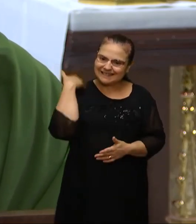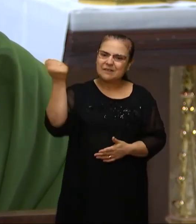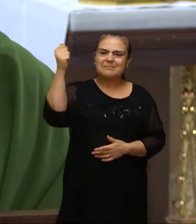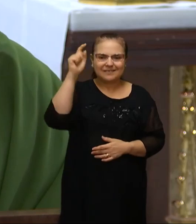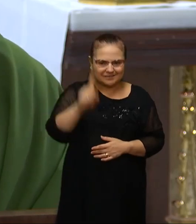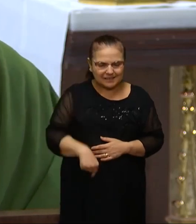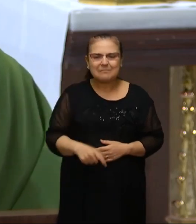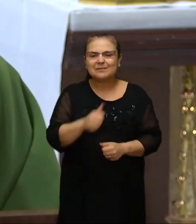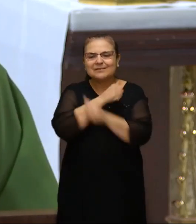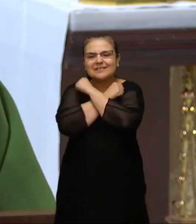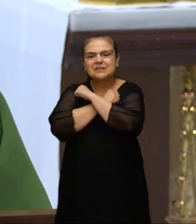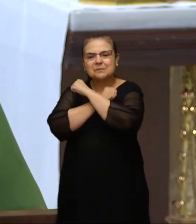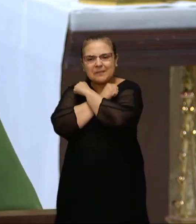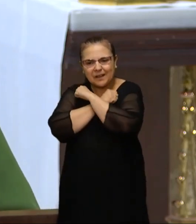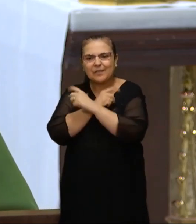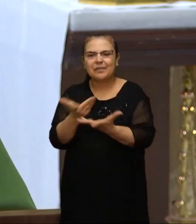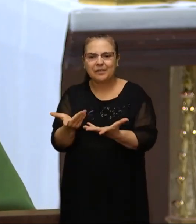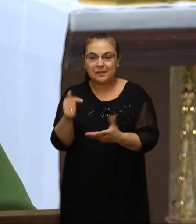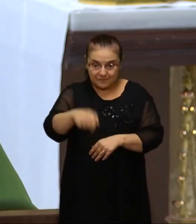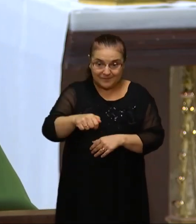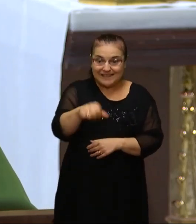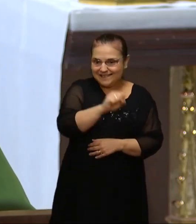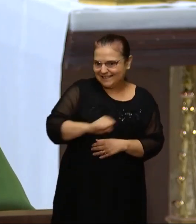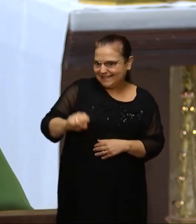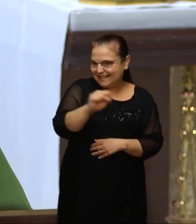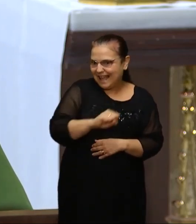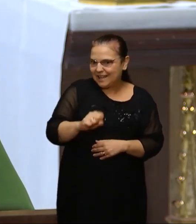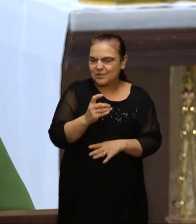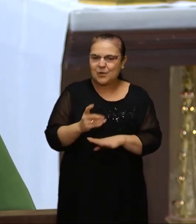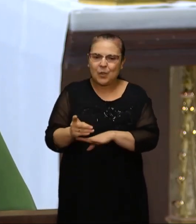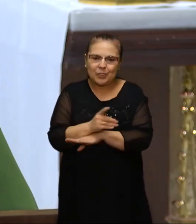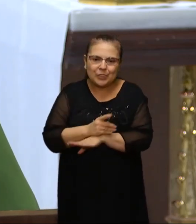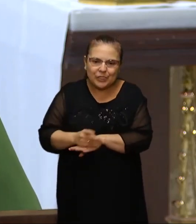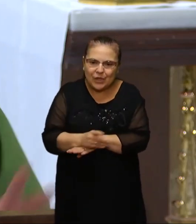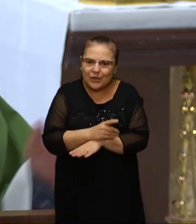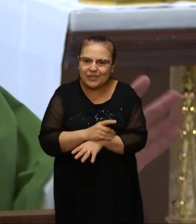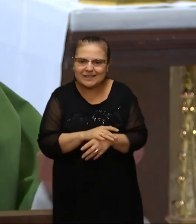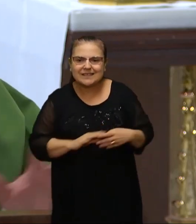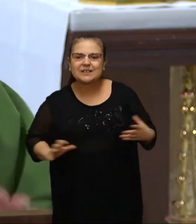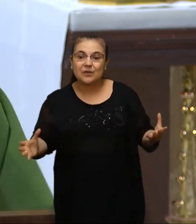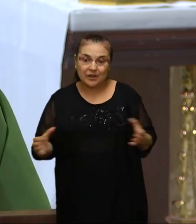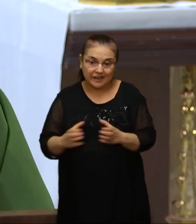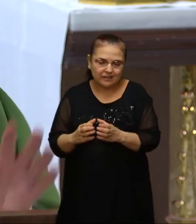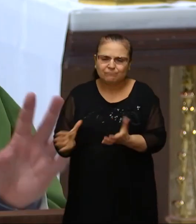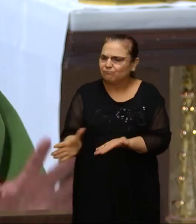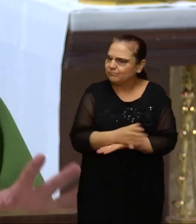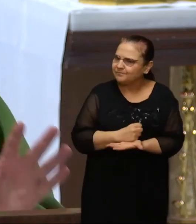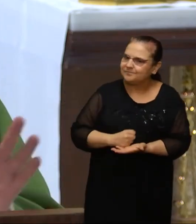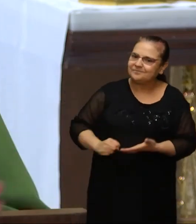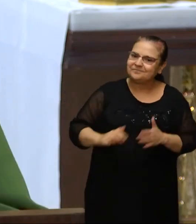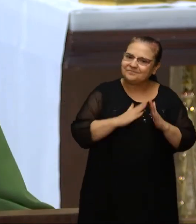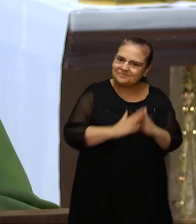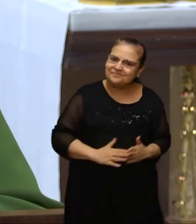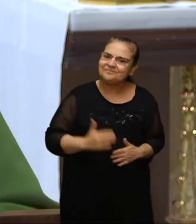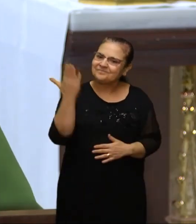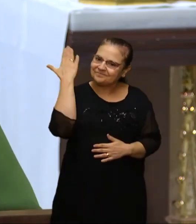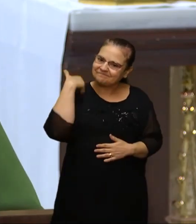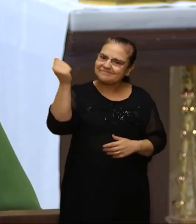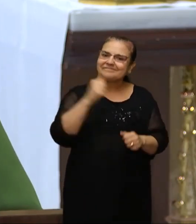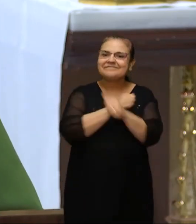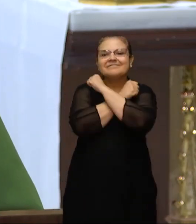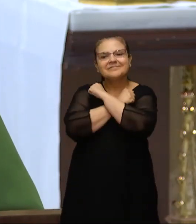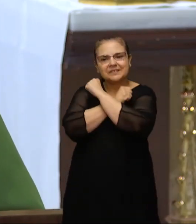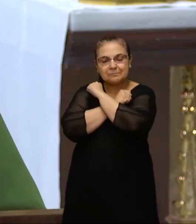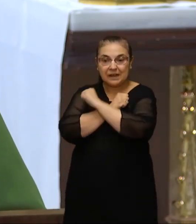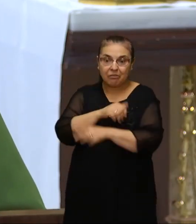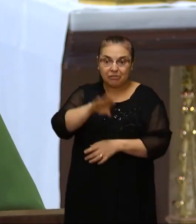importante a la esperanza que estamos viviendo este año no solo en la diócesis también en nuestra congregación en toda la iglesia una llamada a la esperanza